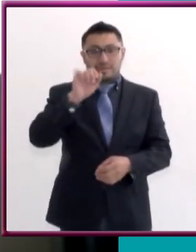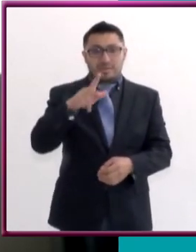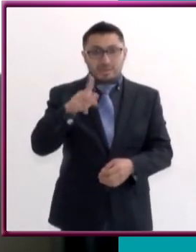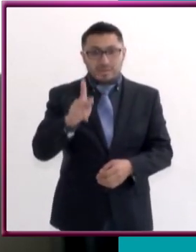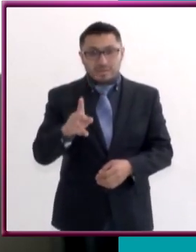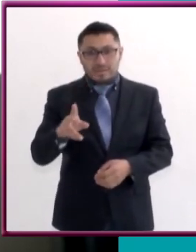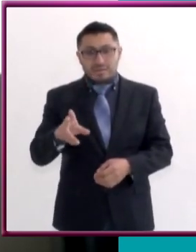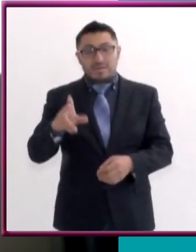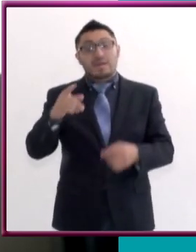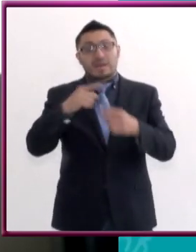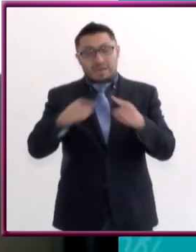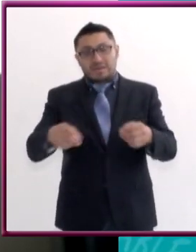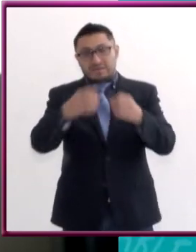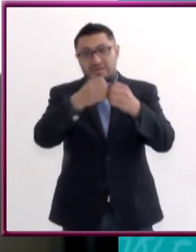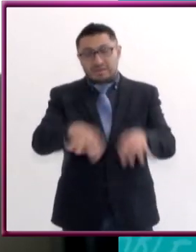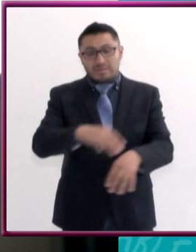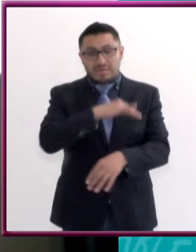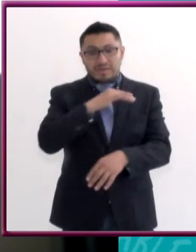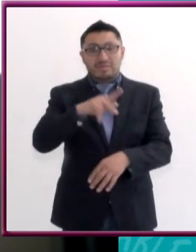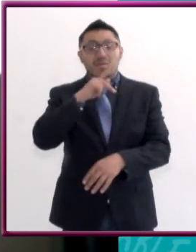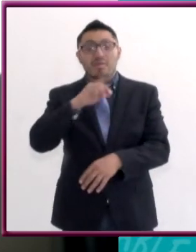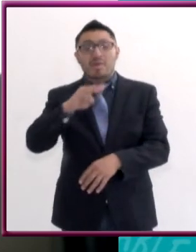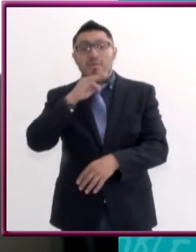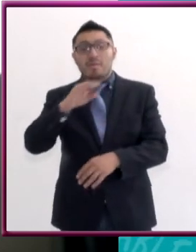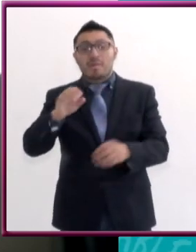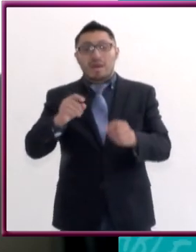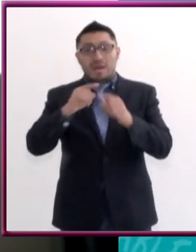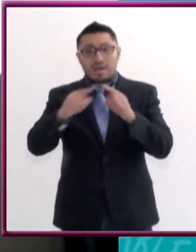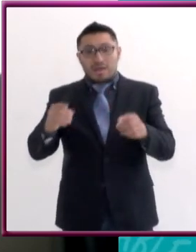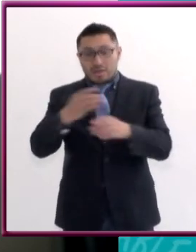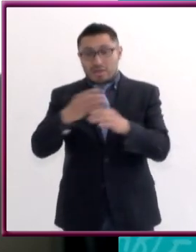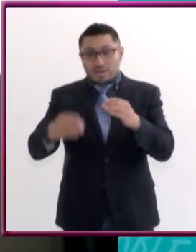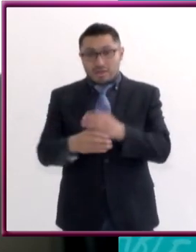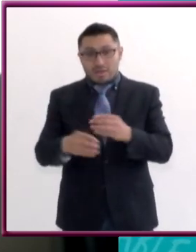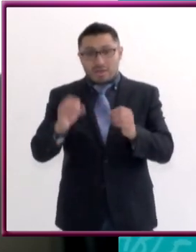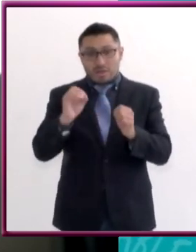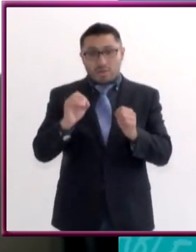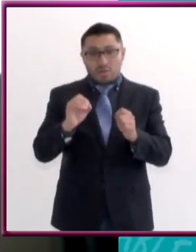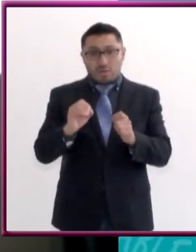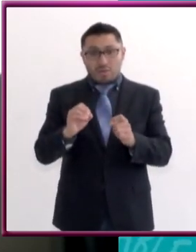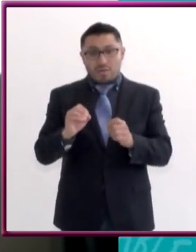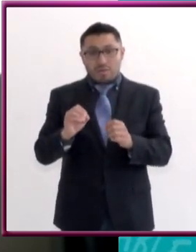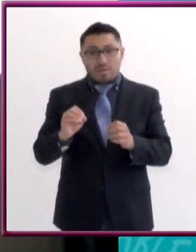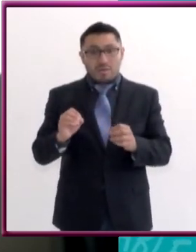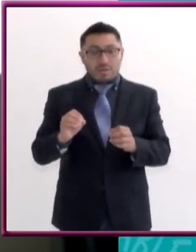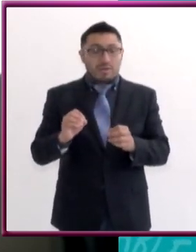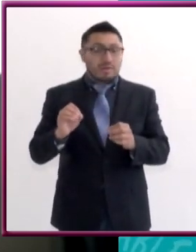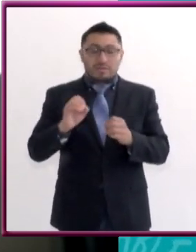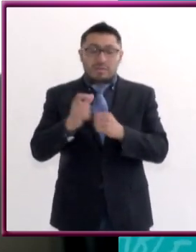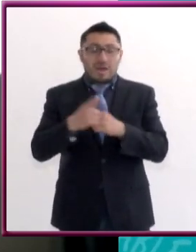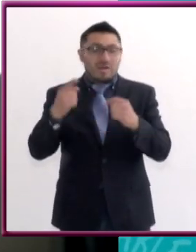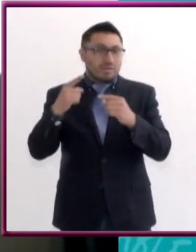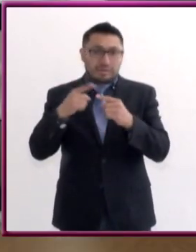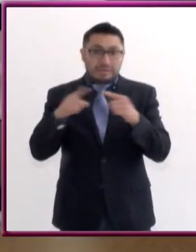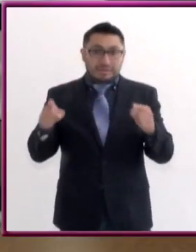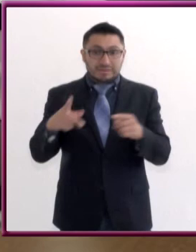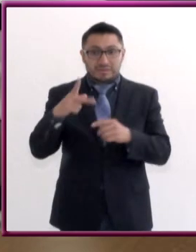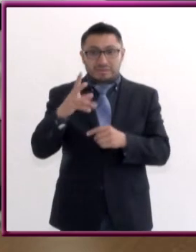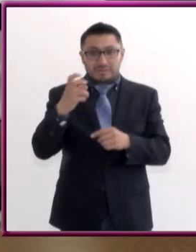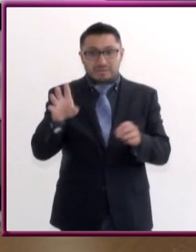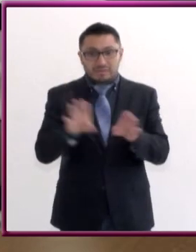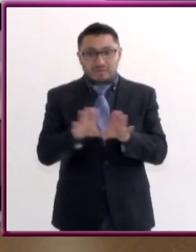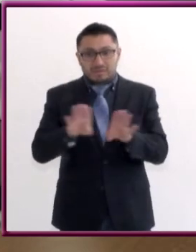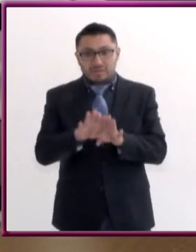es lo mismo perder un padre, una madre, que perder una mascota, por ejemplo, o perder un trabajo. No es igual. Pero eso